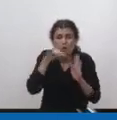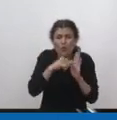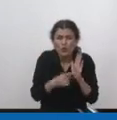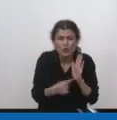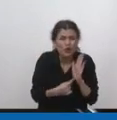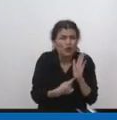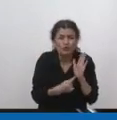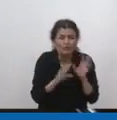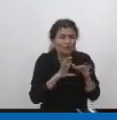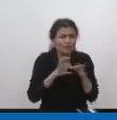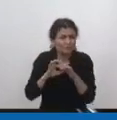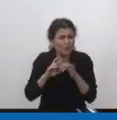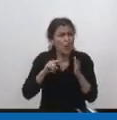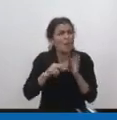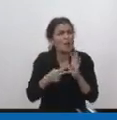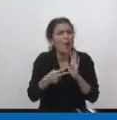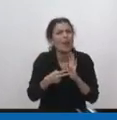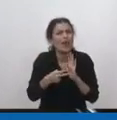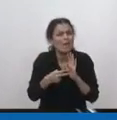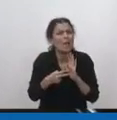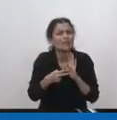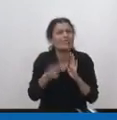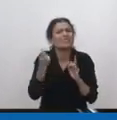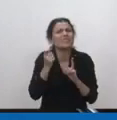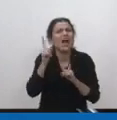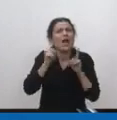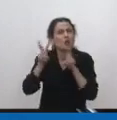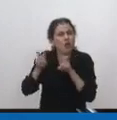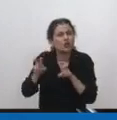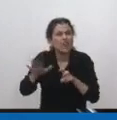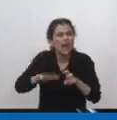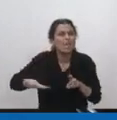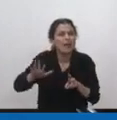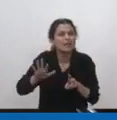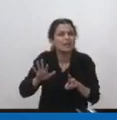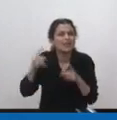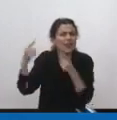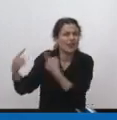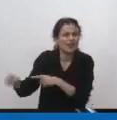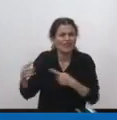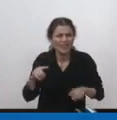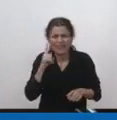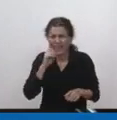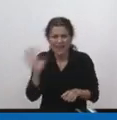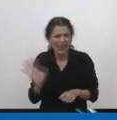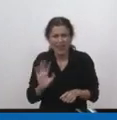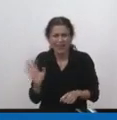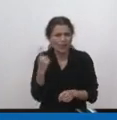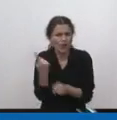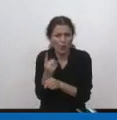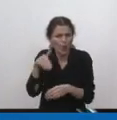absolutamente problemáticas y áreas totalmente diferentes.